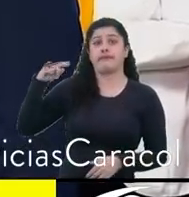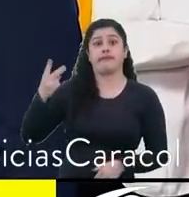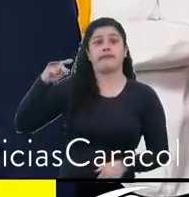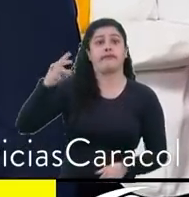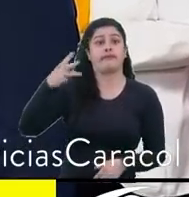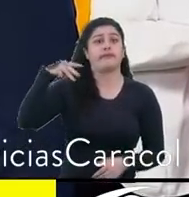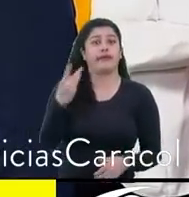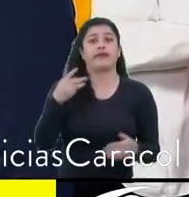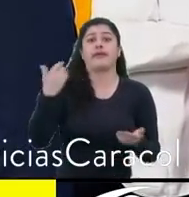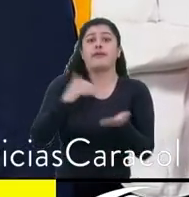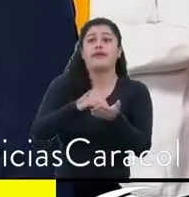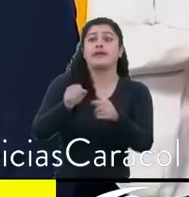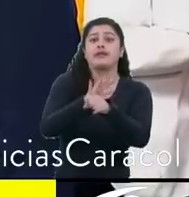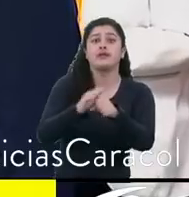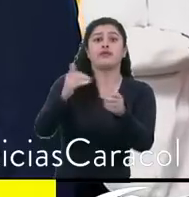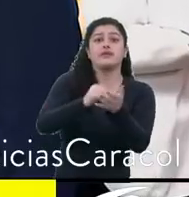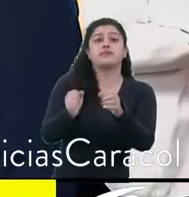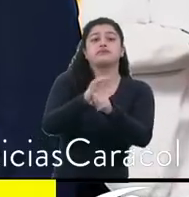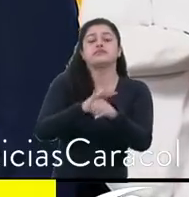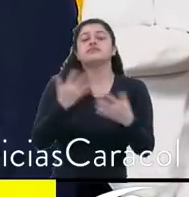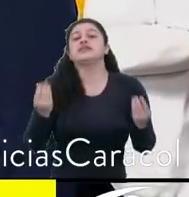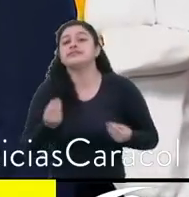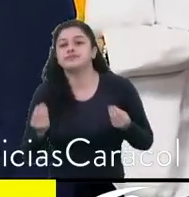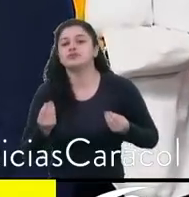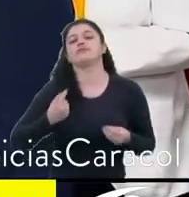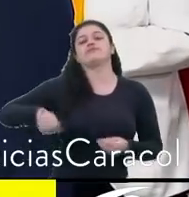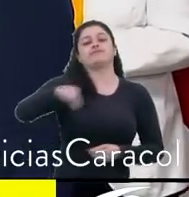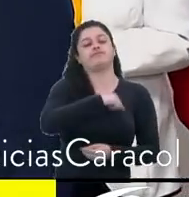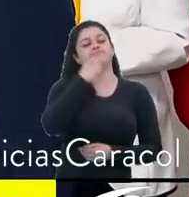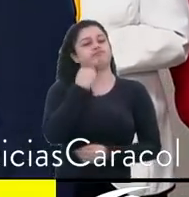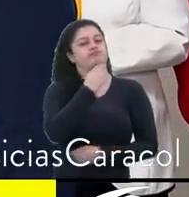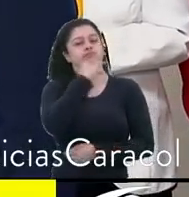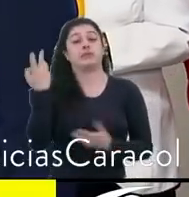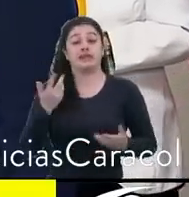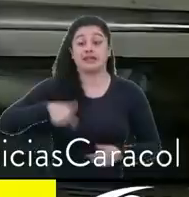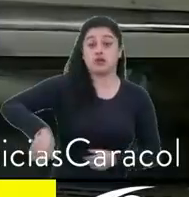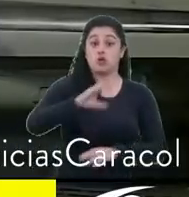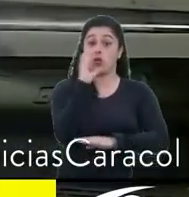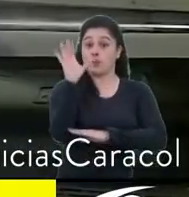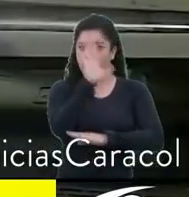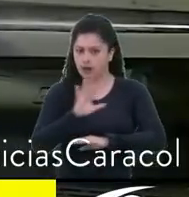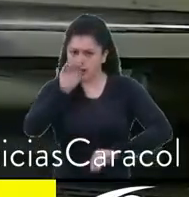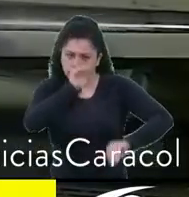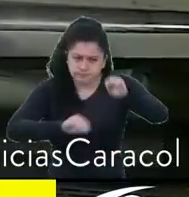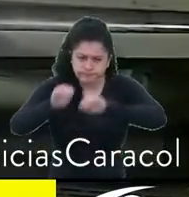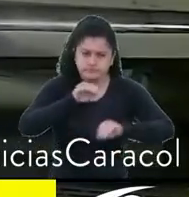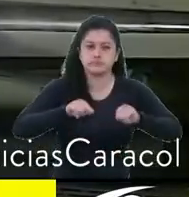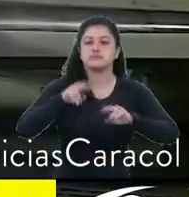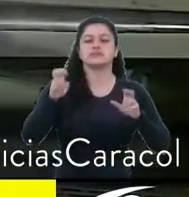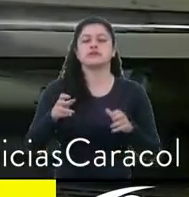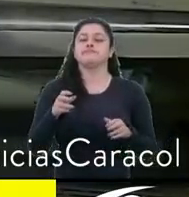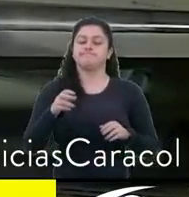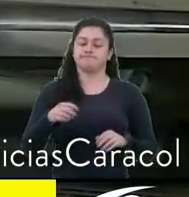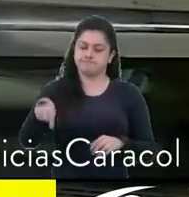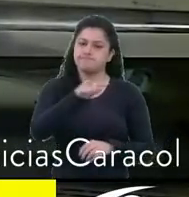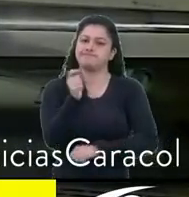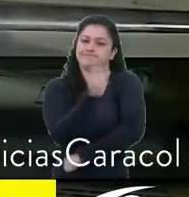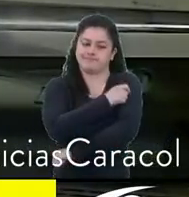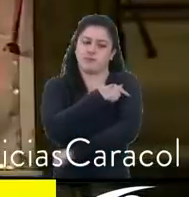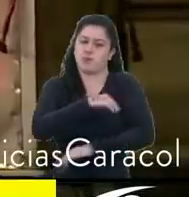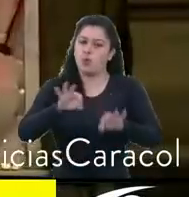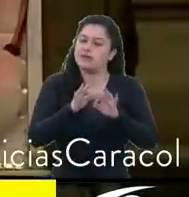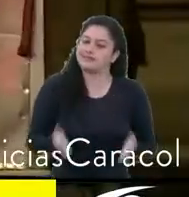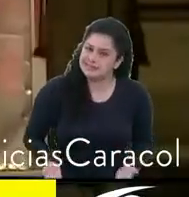es tener el mayor avance en vacunación para poder abordar todo ese tipo de riesgo. Aunque el país compró